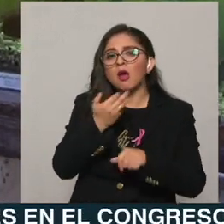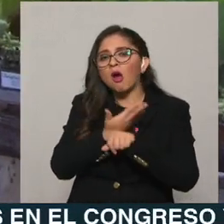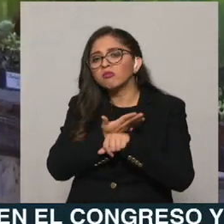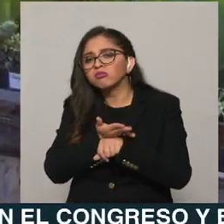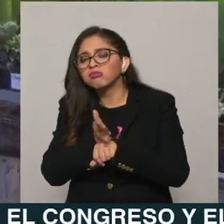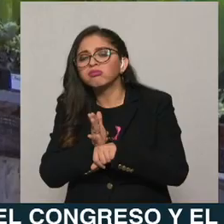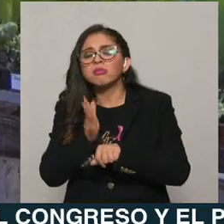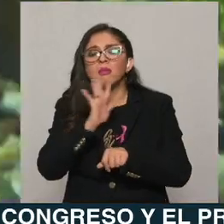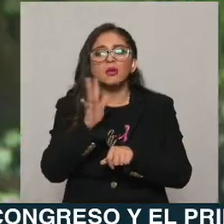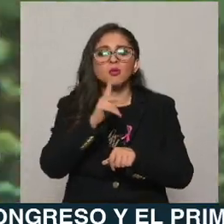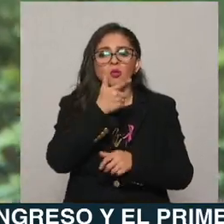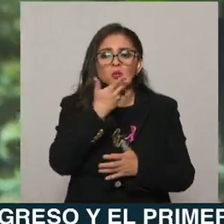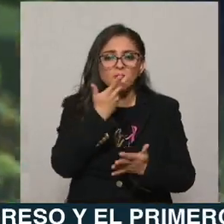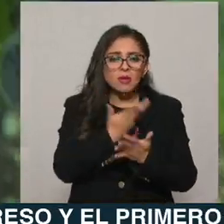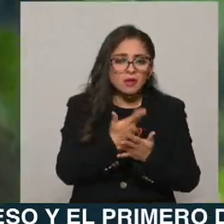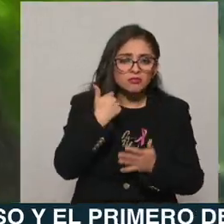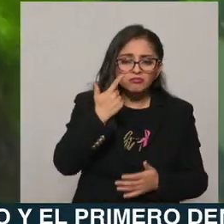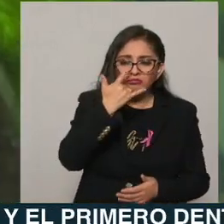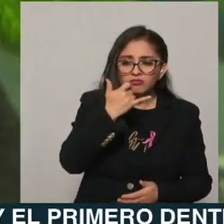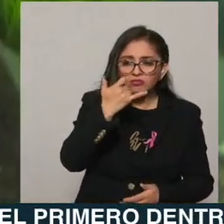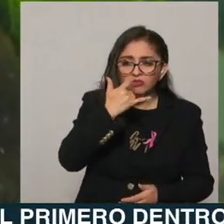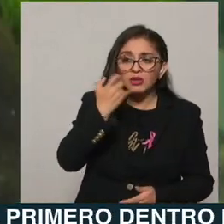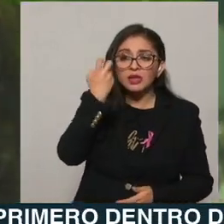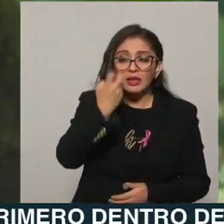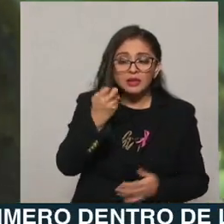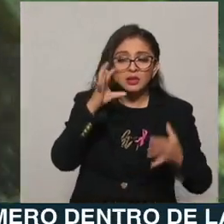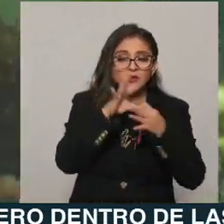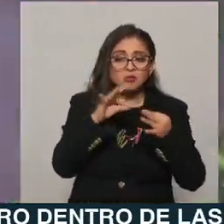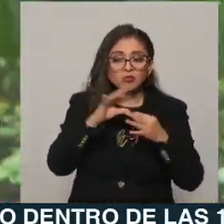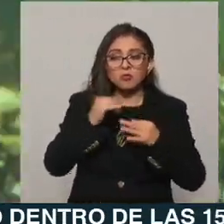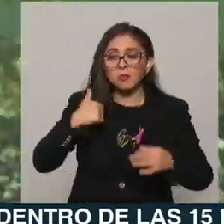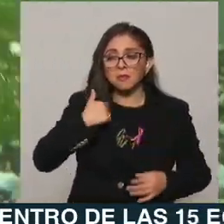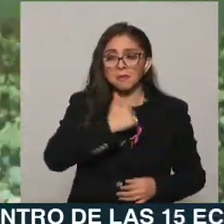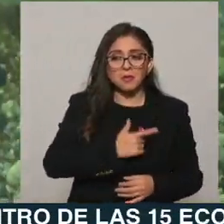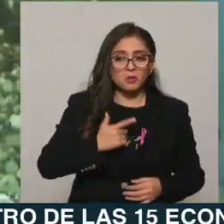de descanso, porque básicamente es eso lo que me gusta